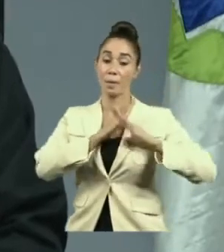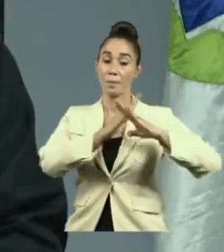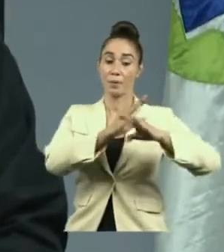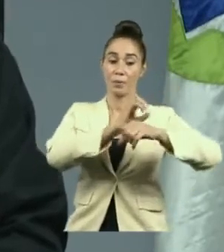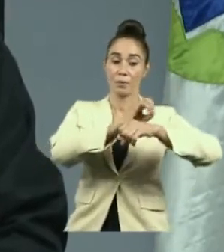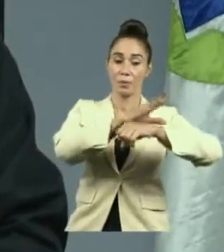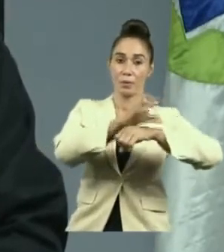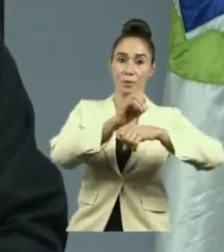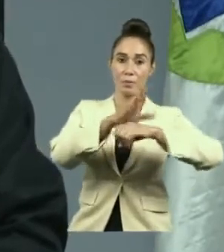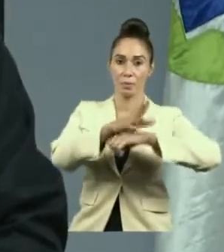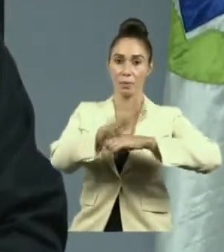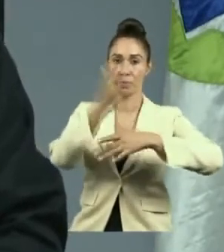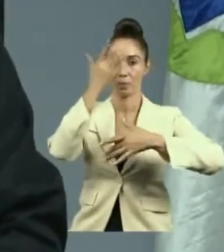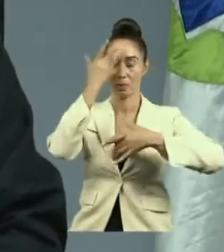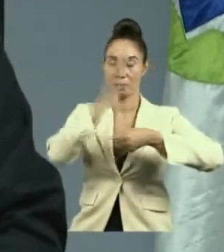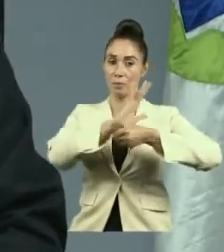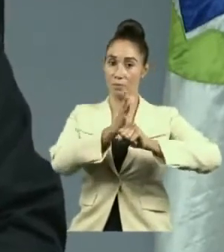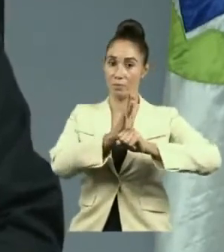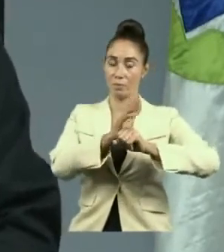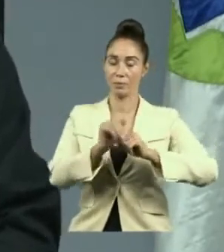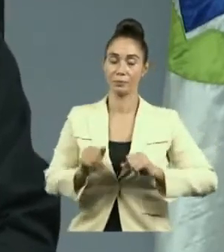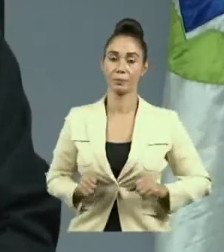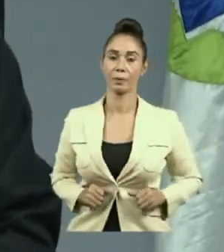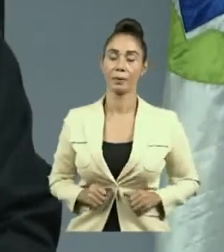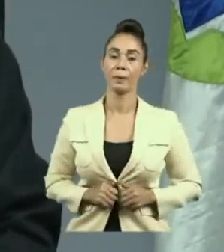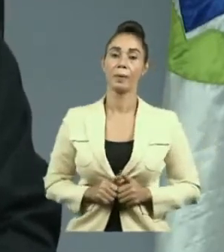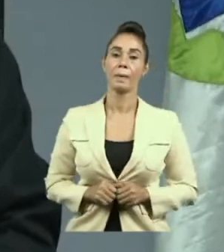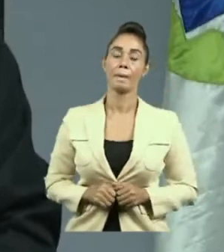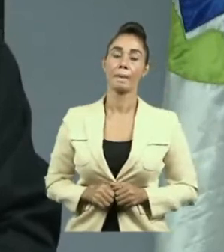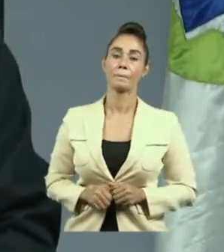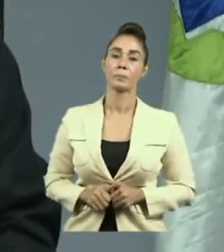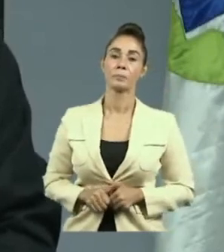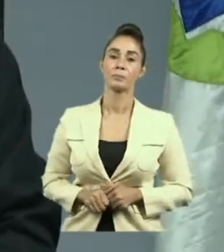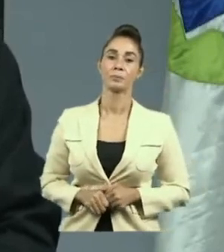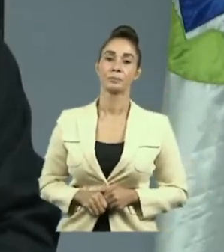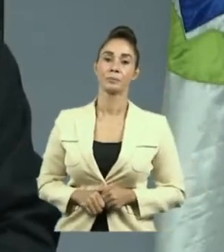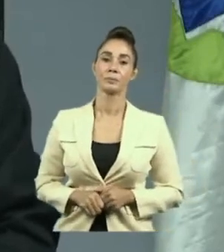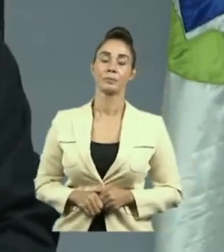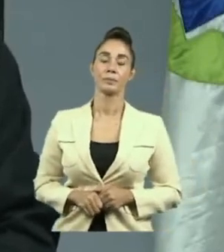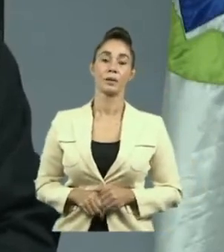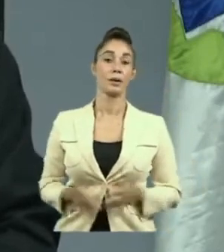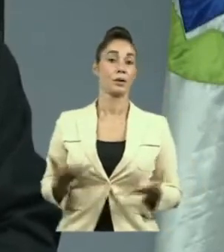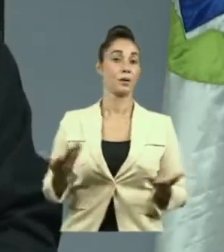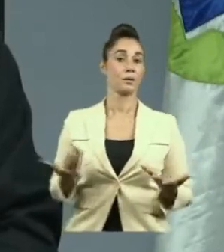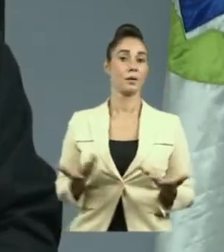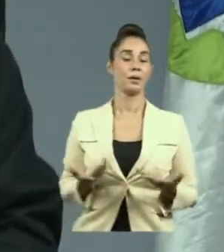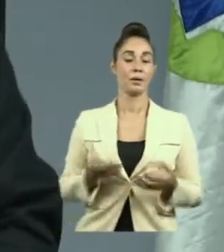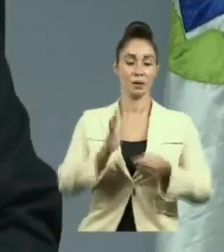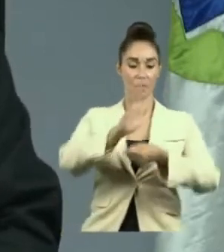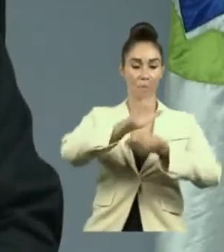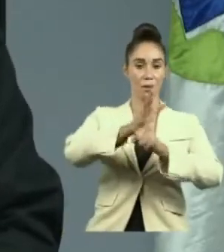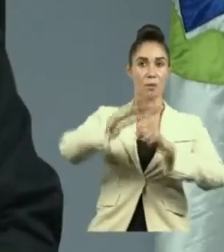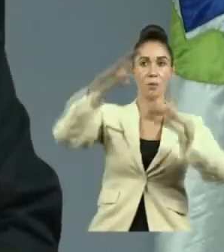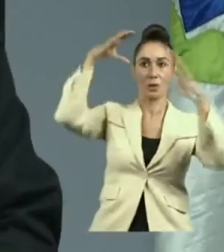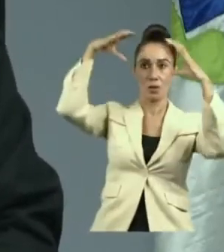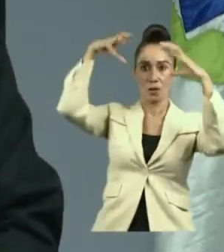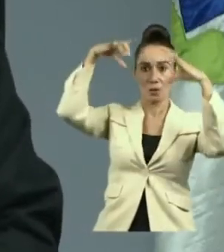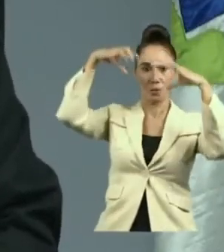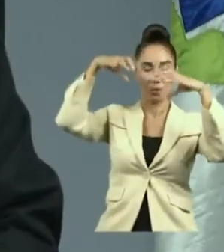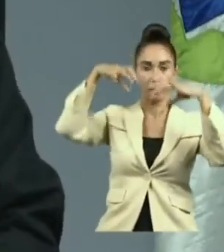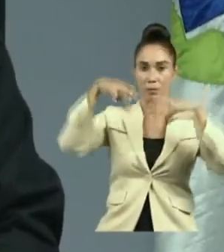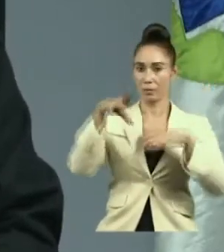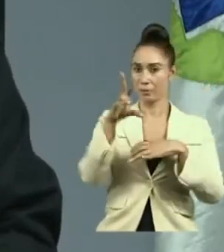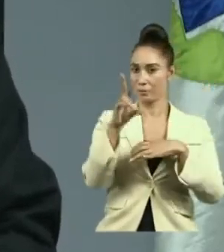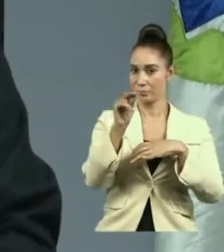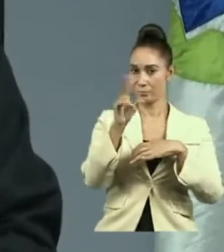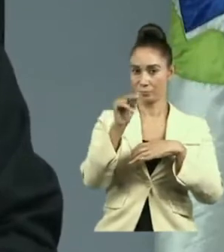transmisión ahora bien el virus no es una lluvia que cae sino una transmisión